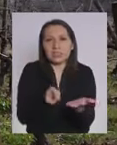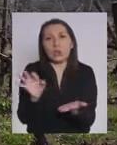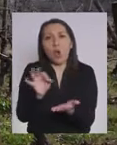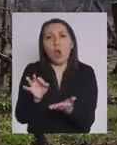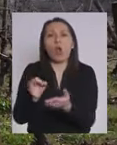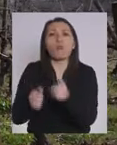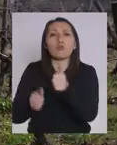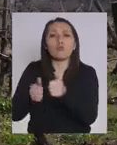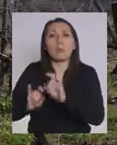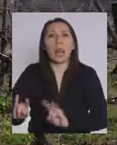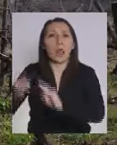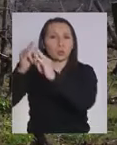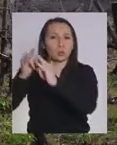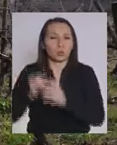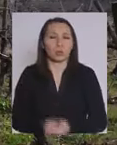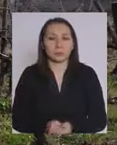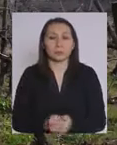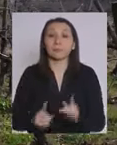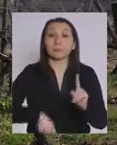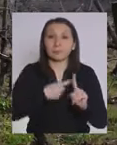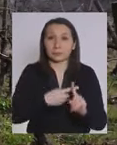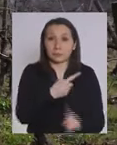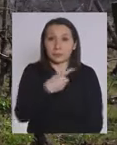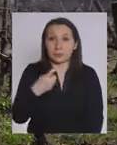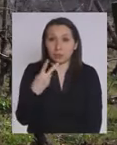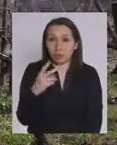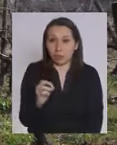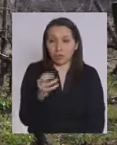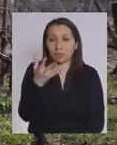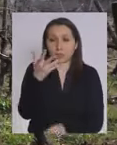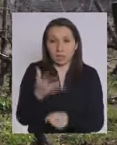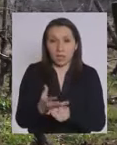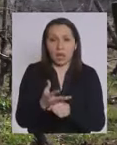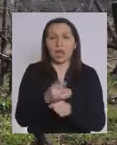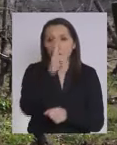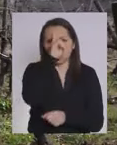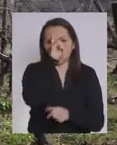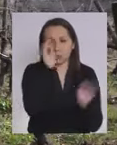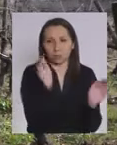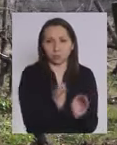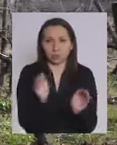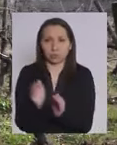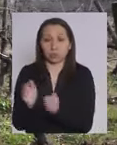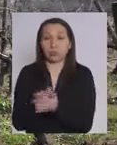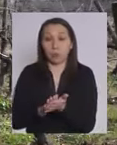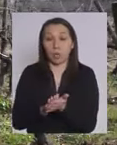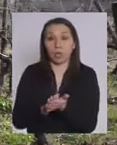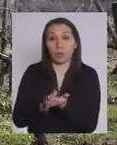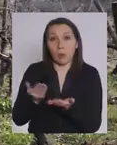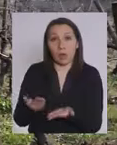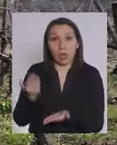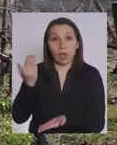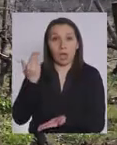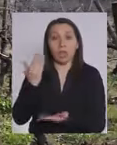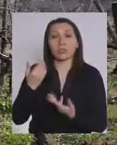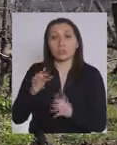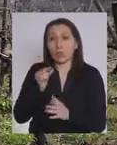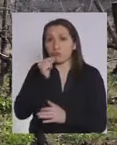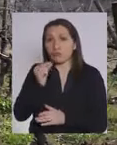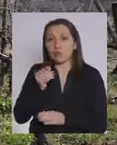licitación además de los 120 establecimientos de atención primaria como el que acabamos de ir a